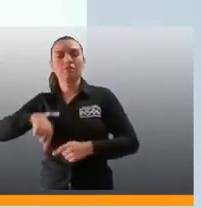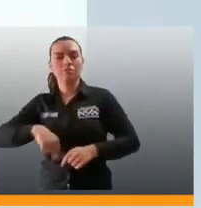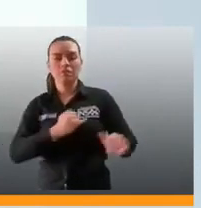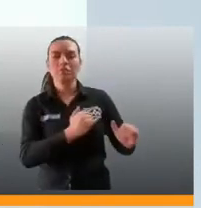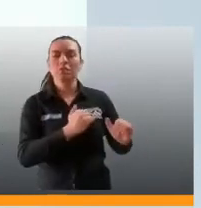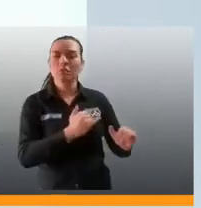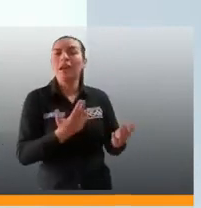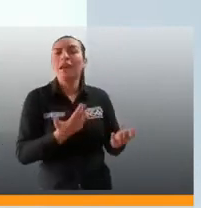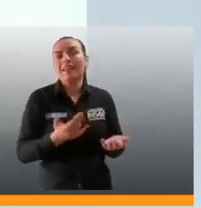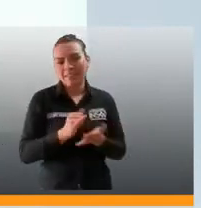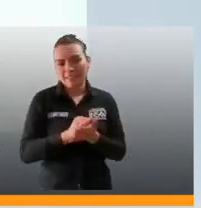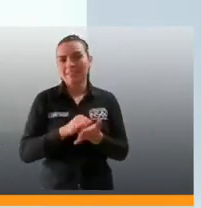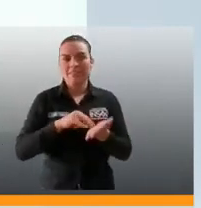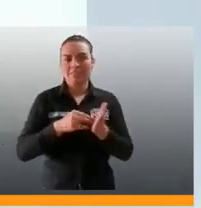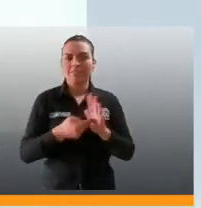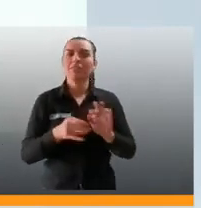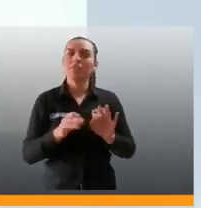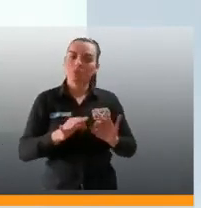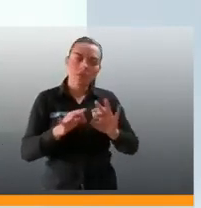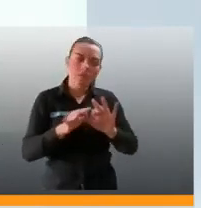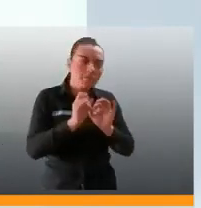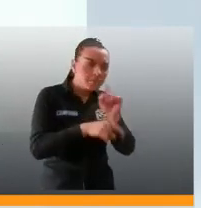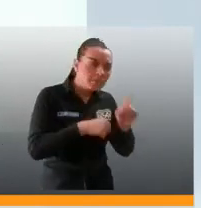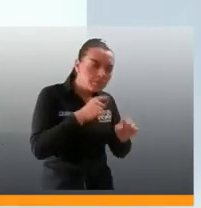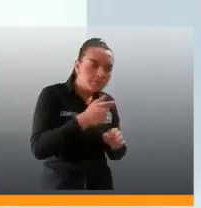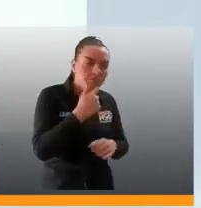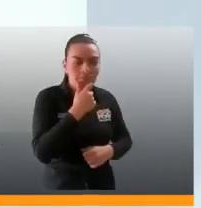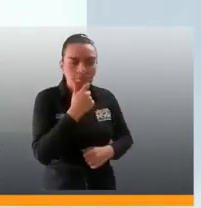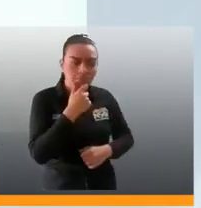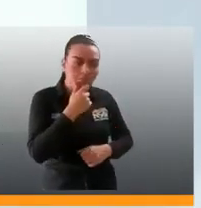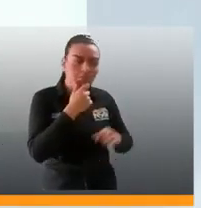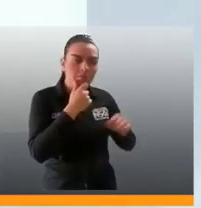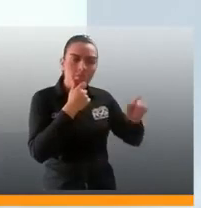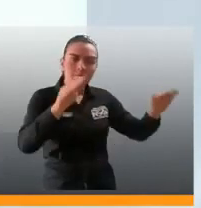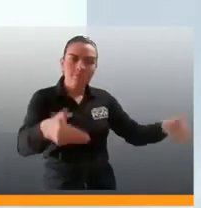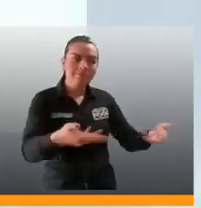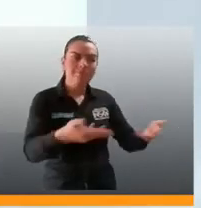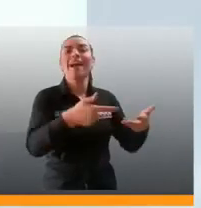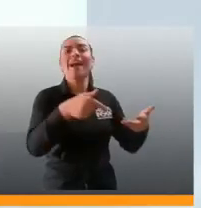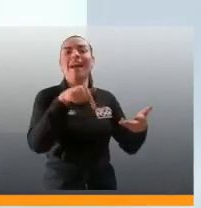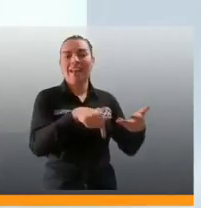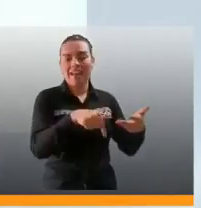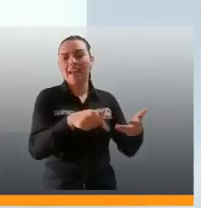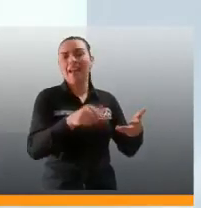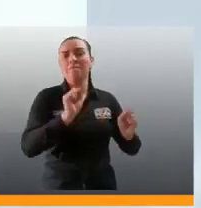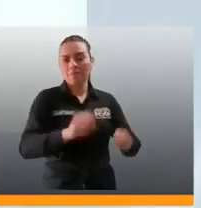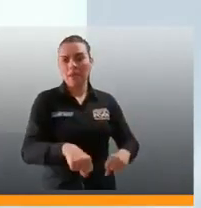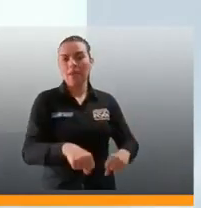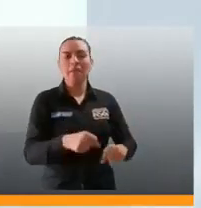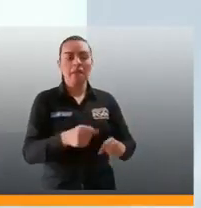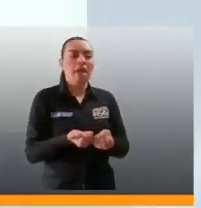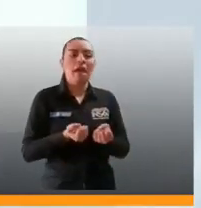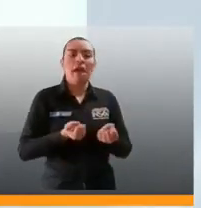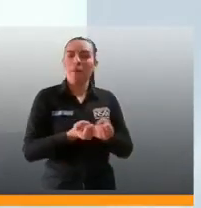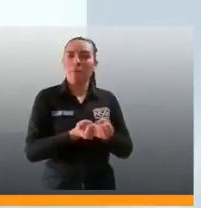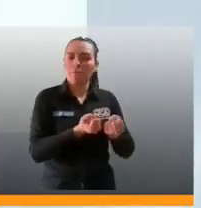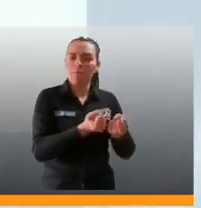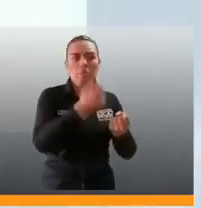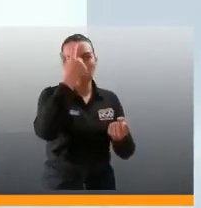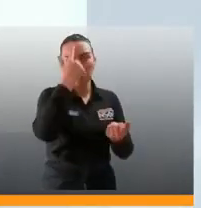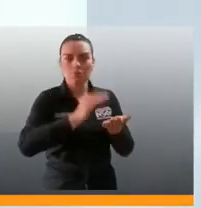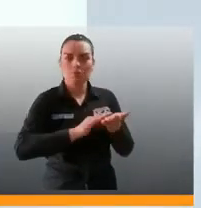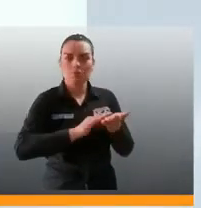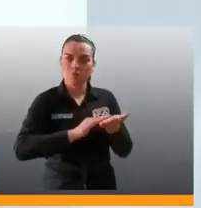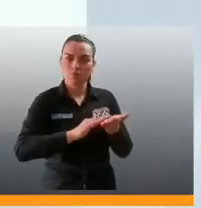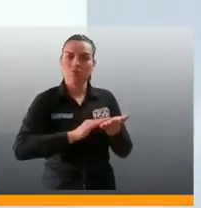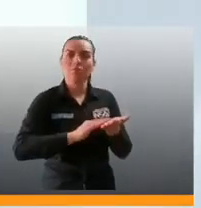que ponerlo sobre la mesa posibilita que entre todos busquemos posibilidades de solucionarlo y que